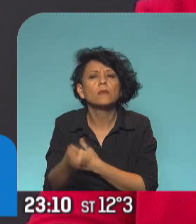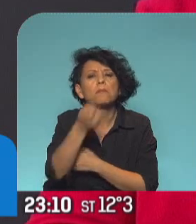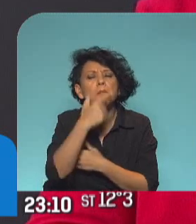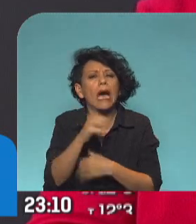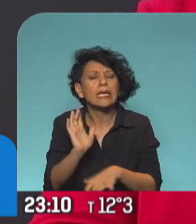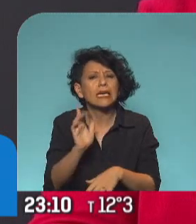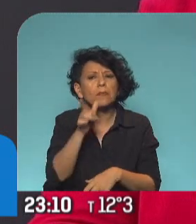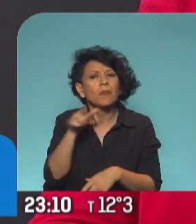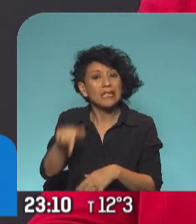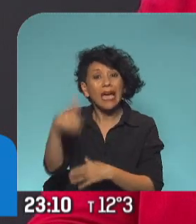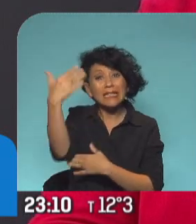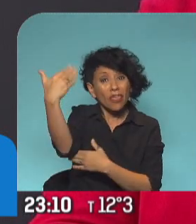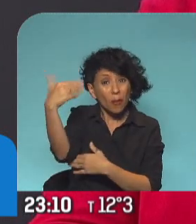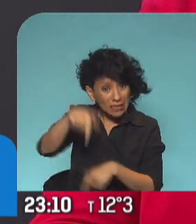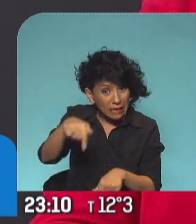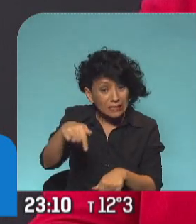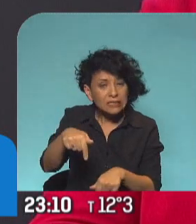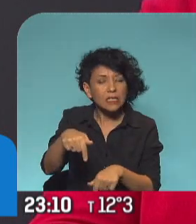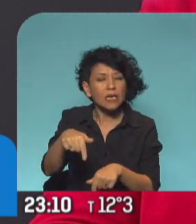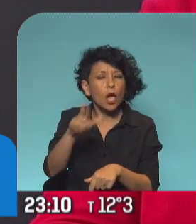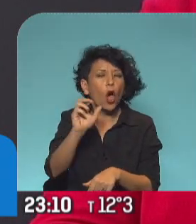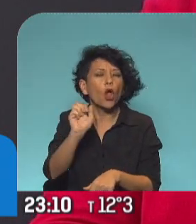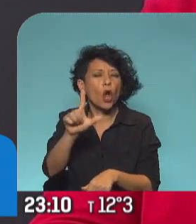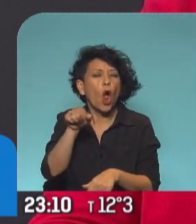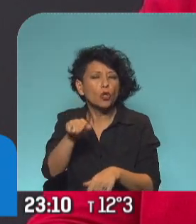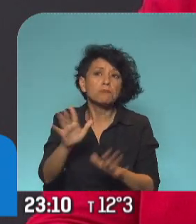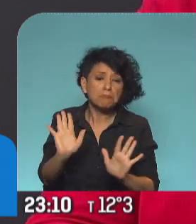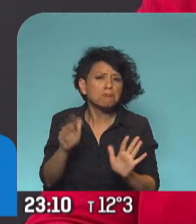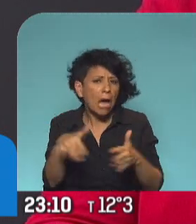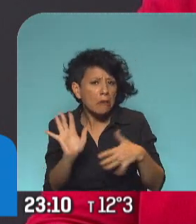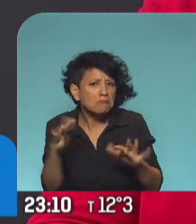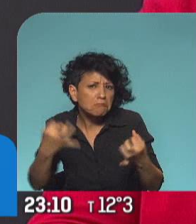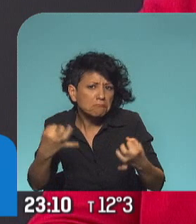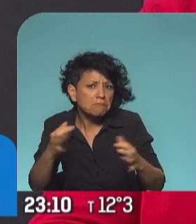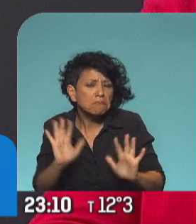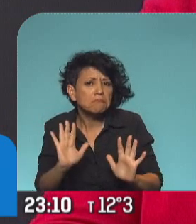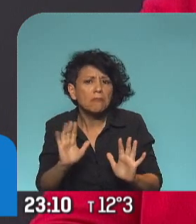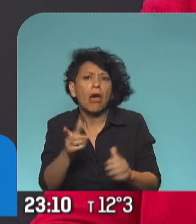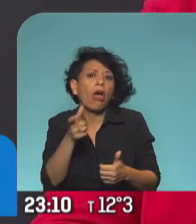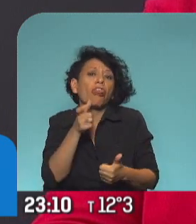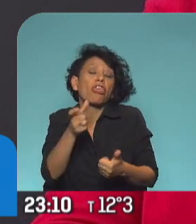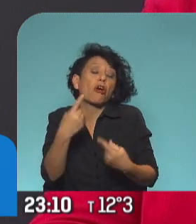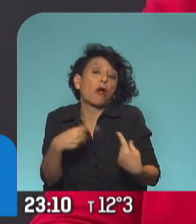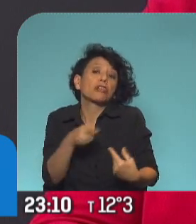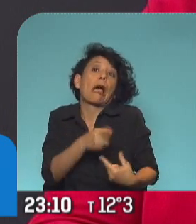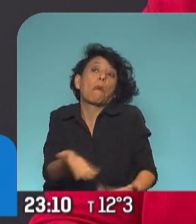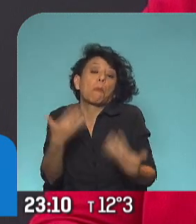Macri en este debate hizo un rol bastante satisfactorio en cuanto a fue a decir lo que podía decir